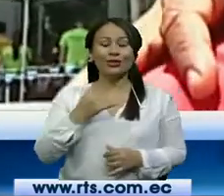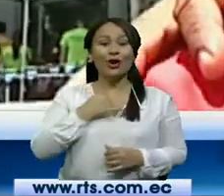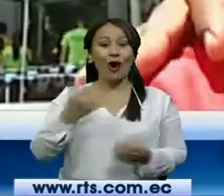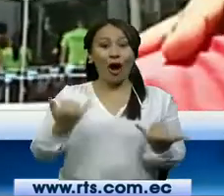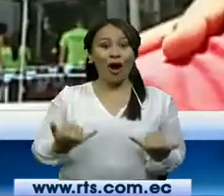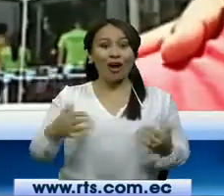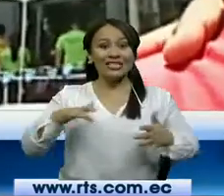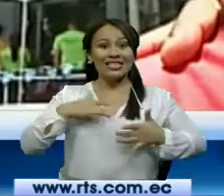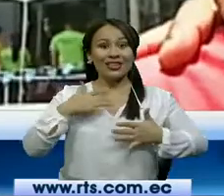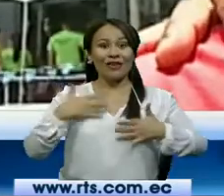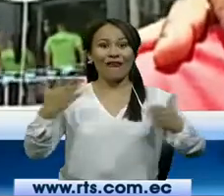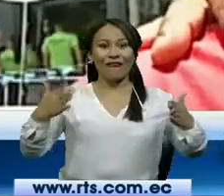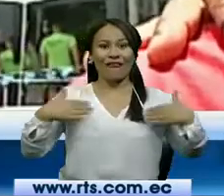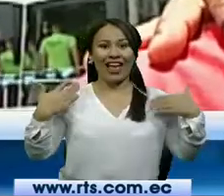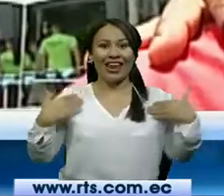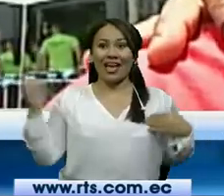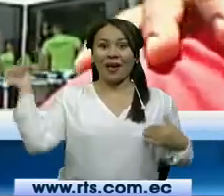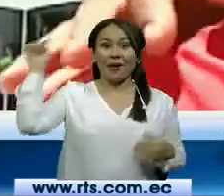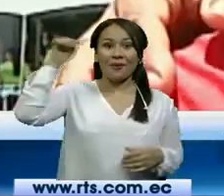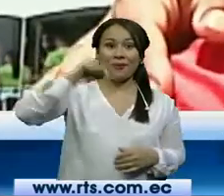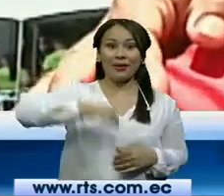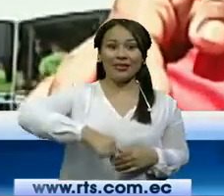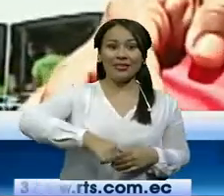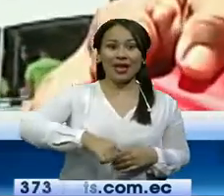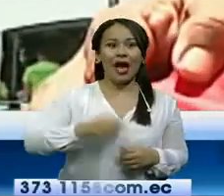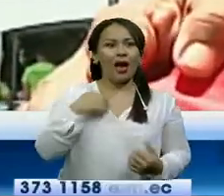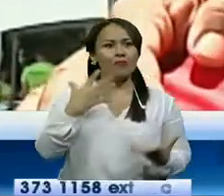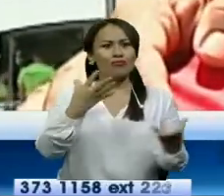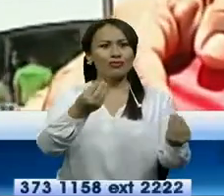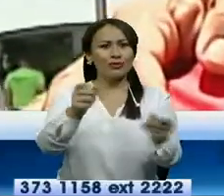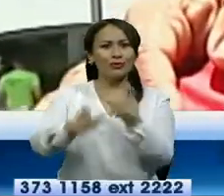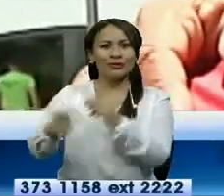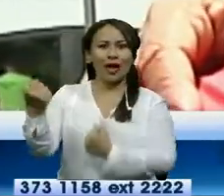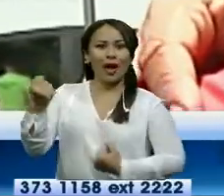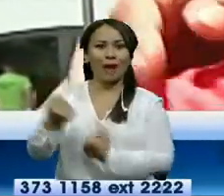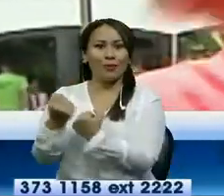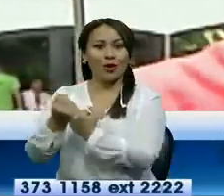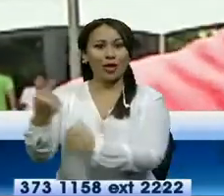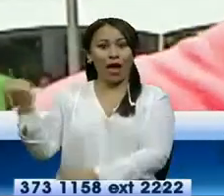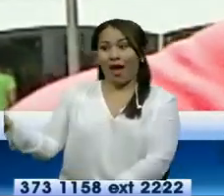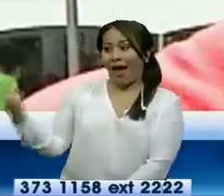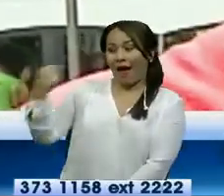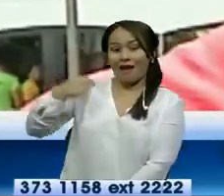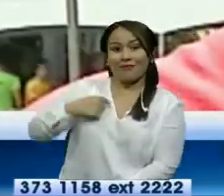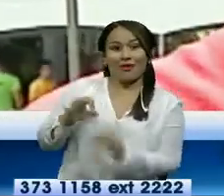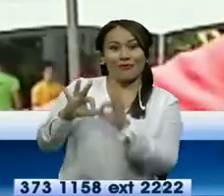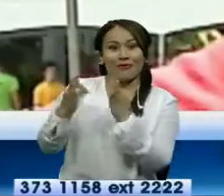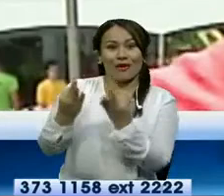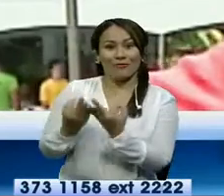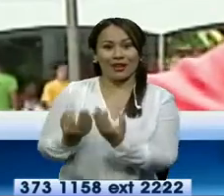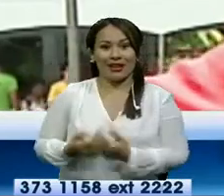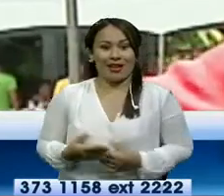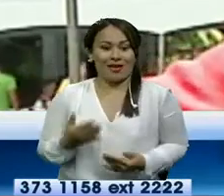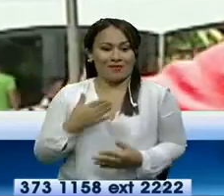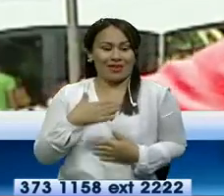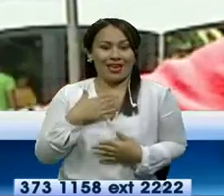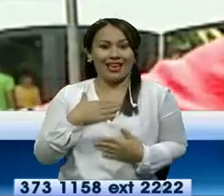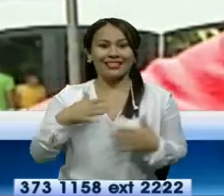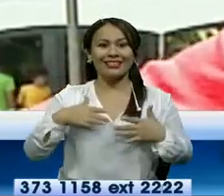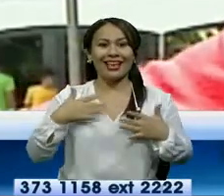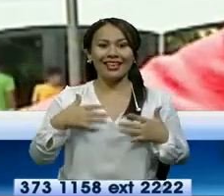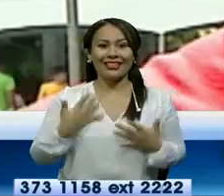feliz porque gracias por tu apoyo de mi familia, de mis sobrinos y